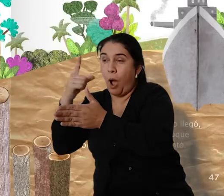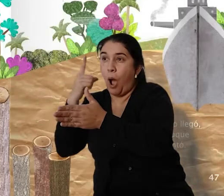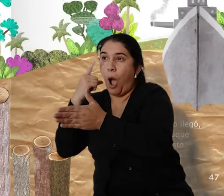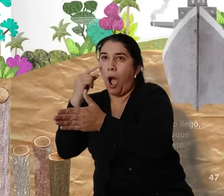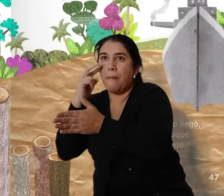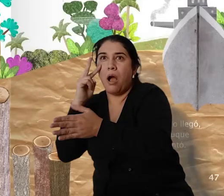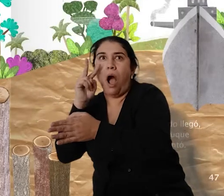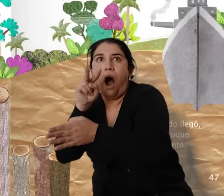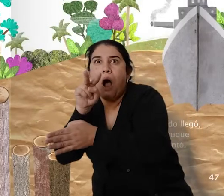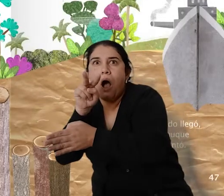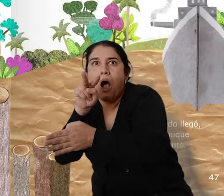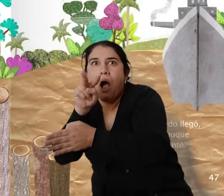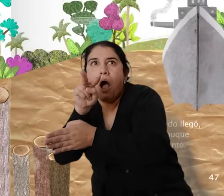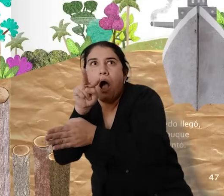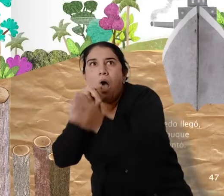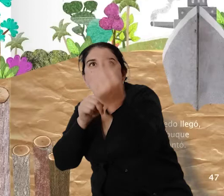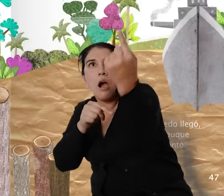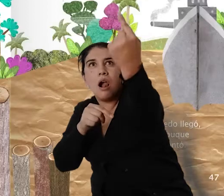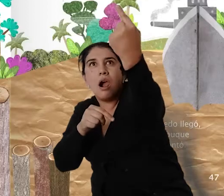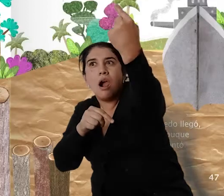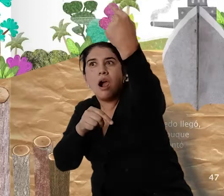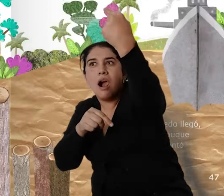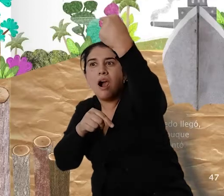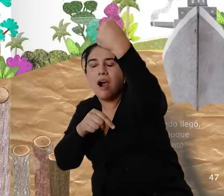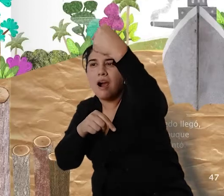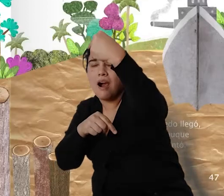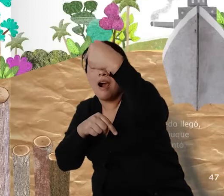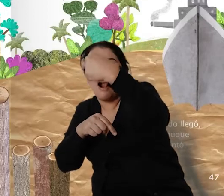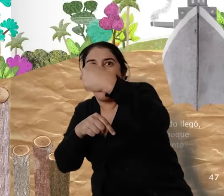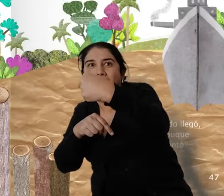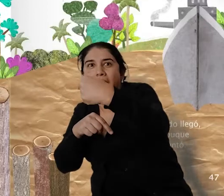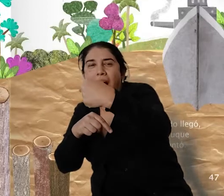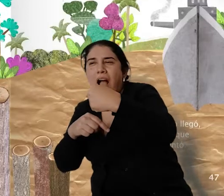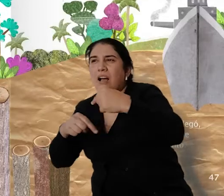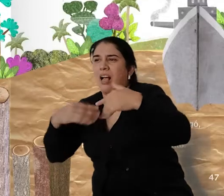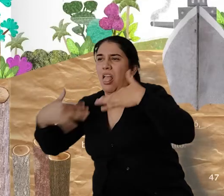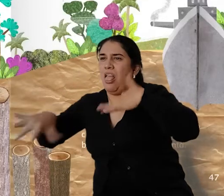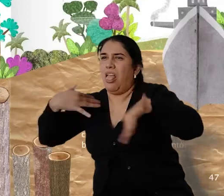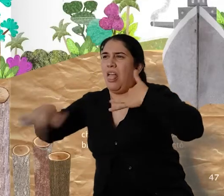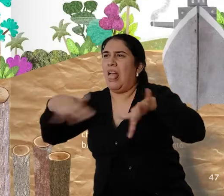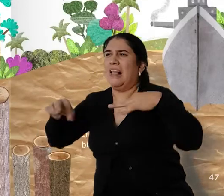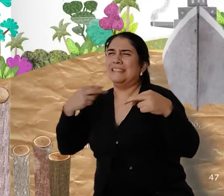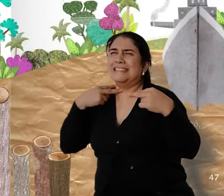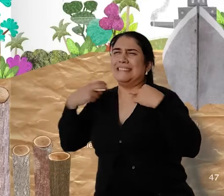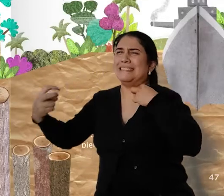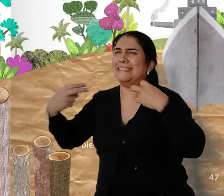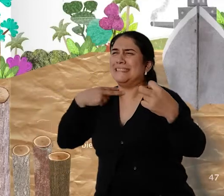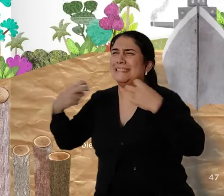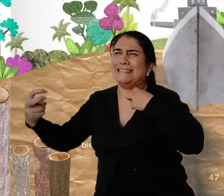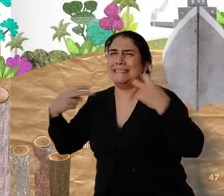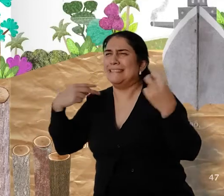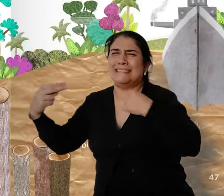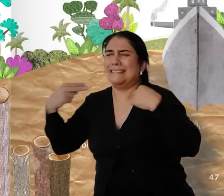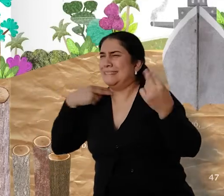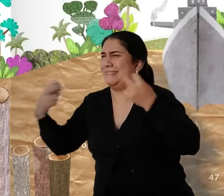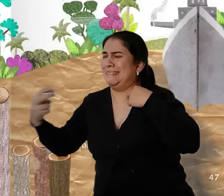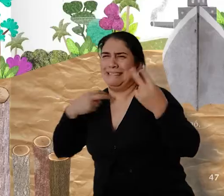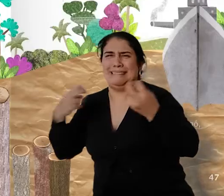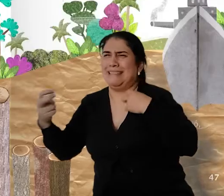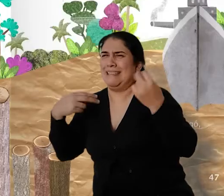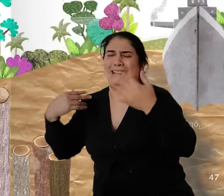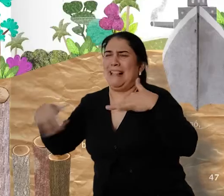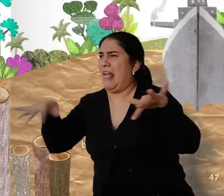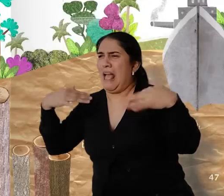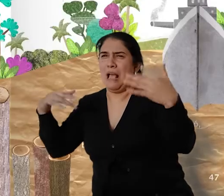ya al buque y los hombres que estaban en él lo vieron. Es decir, vieron el remolino que hace en el agua